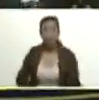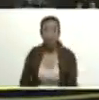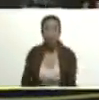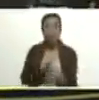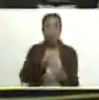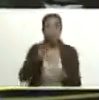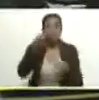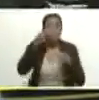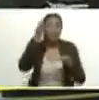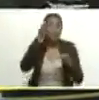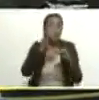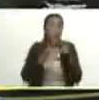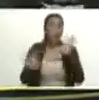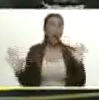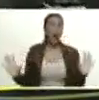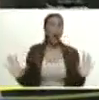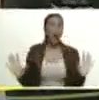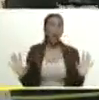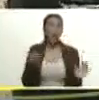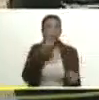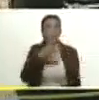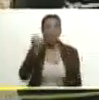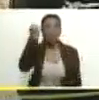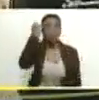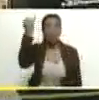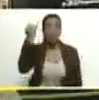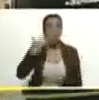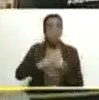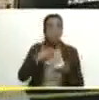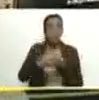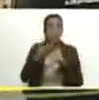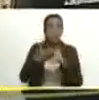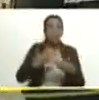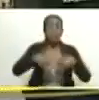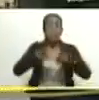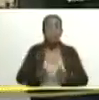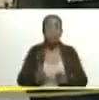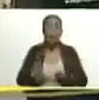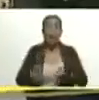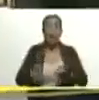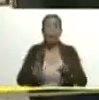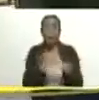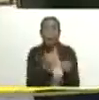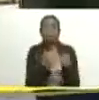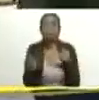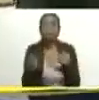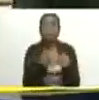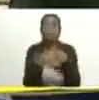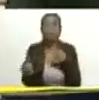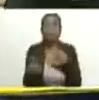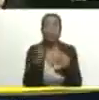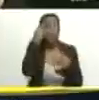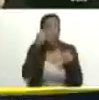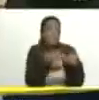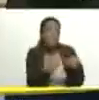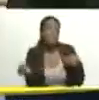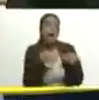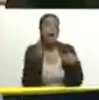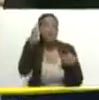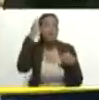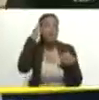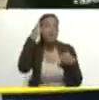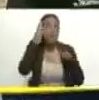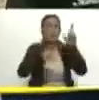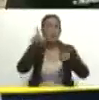Menos mal que surgió la buena idea de prorrogar hasta hoy martes esta Feria del Café, donde han venido muchos